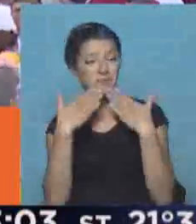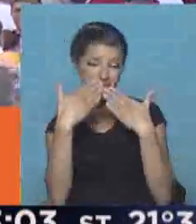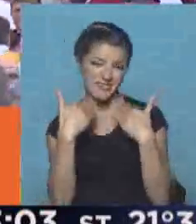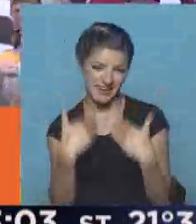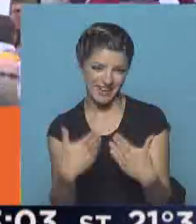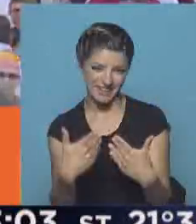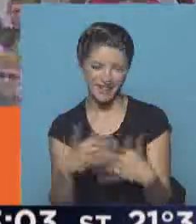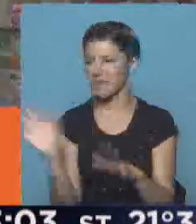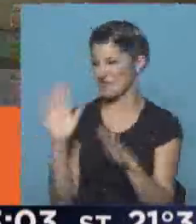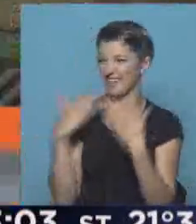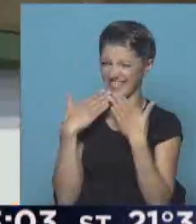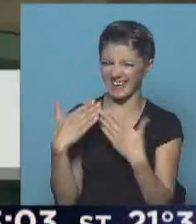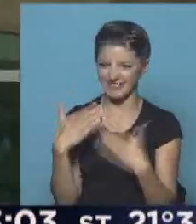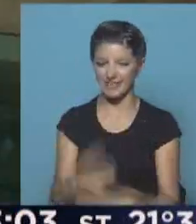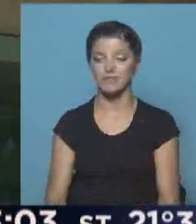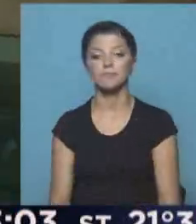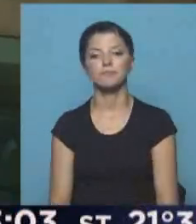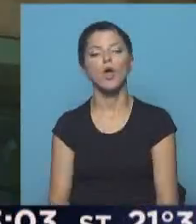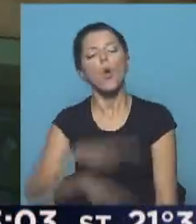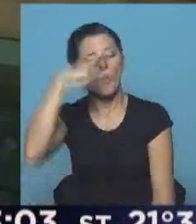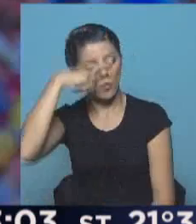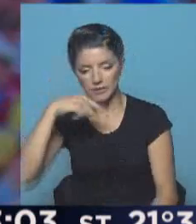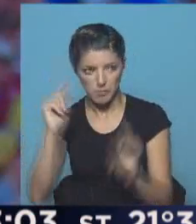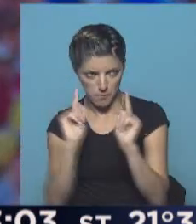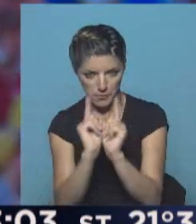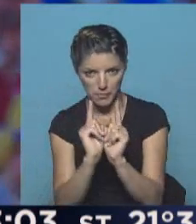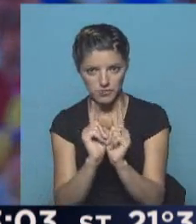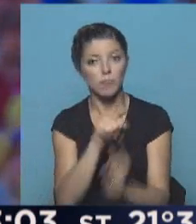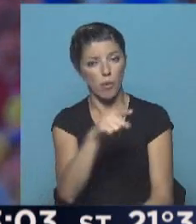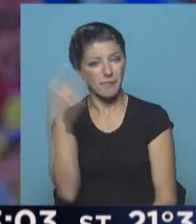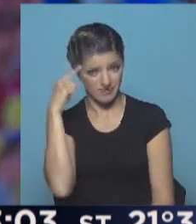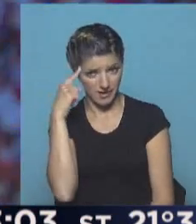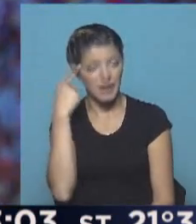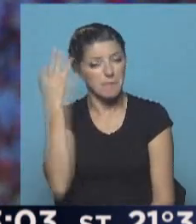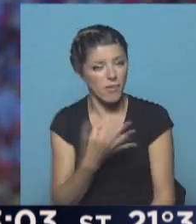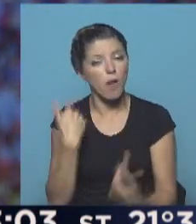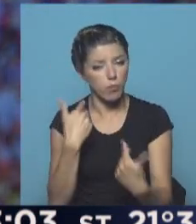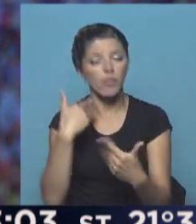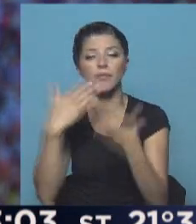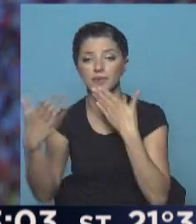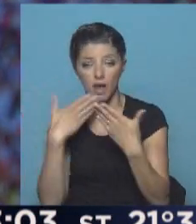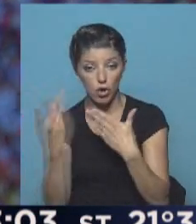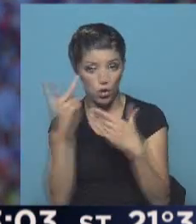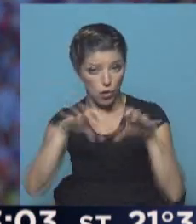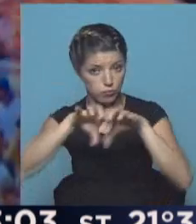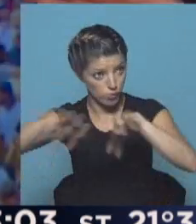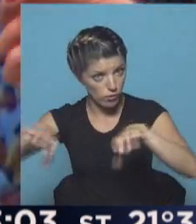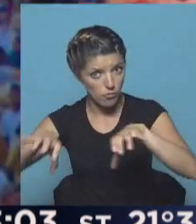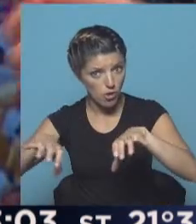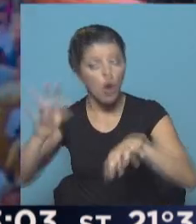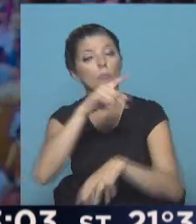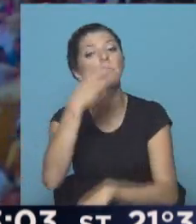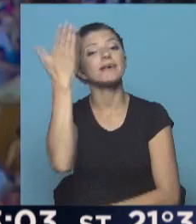muchísimo, no, muchas gracias, Andrés. Pero lo último, y como muy breve, ¿ves posibilidades en serio de un diálogo? Entonces, imaginás, recién mencionaste que